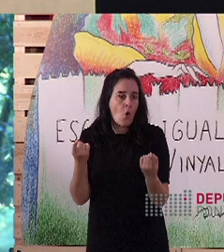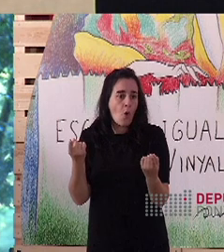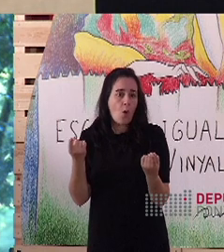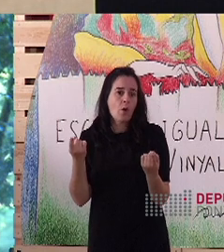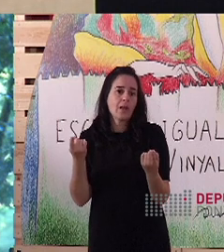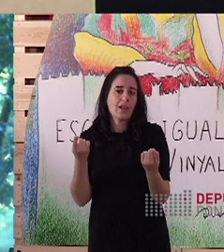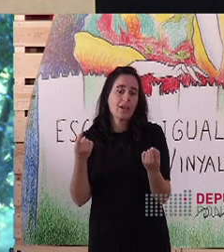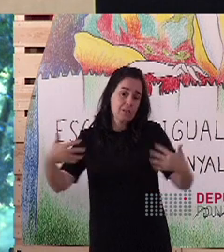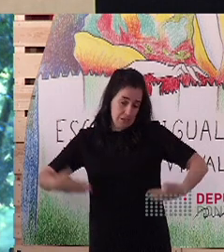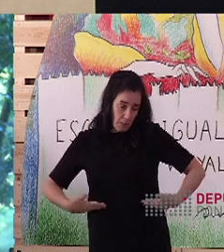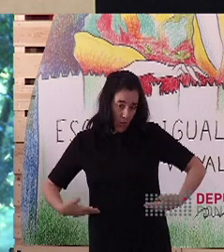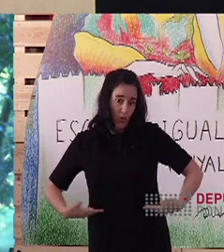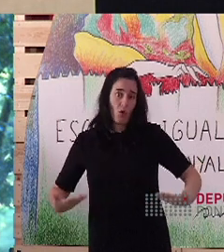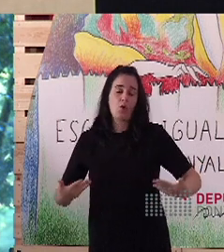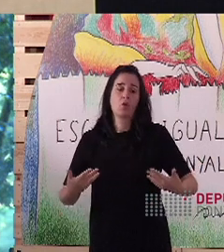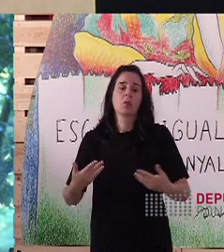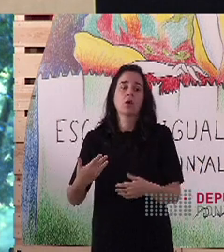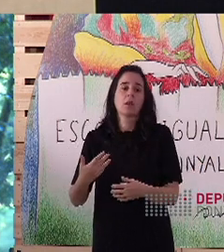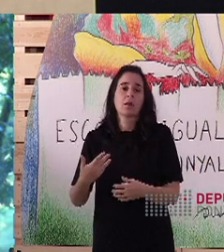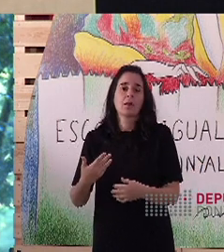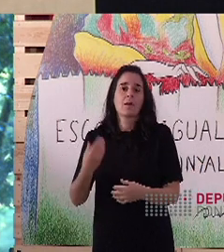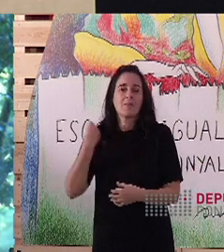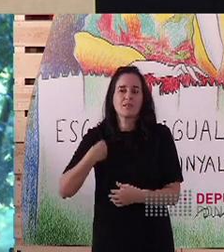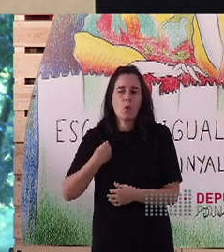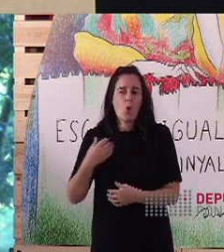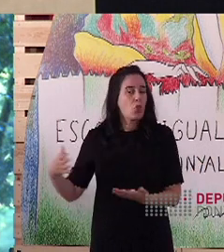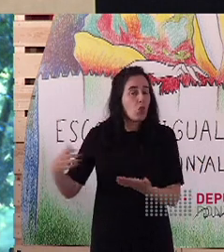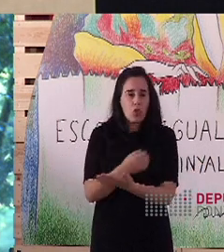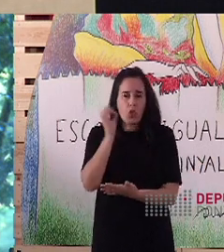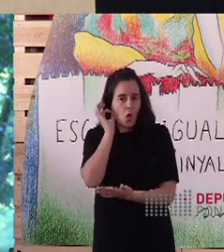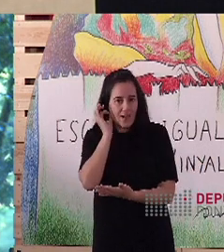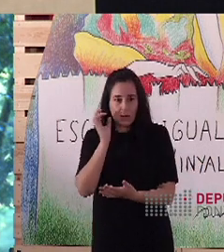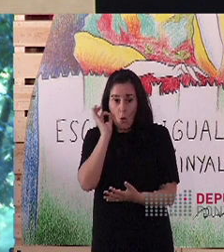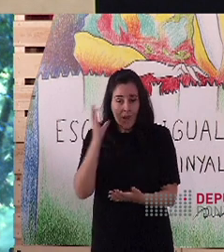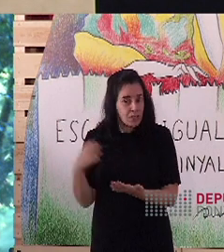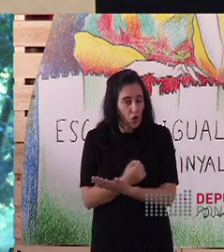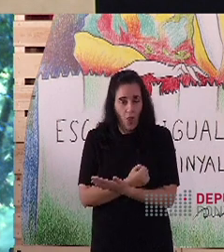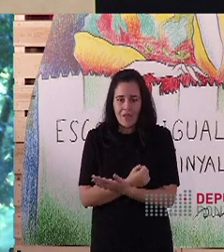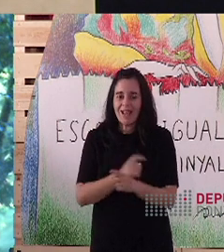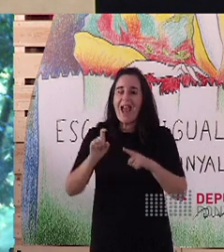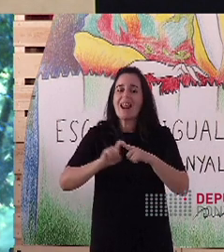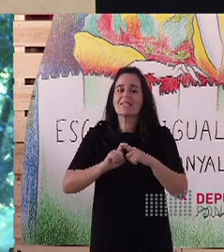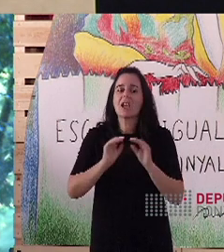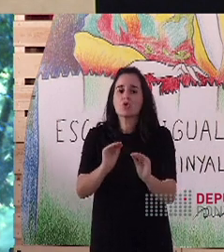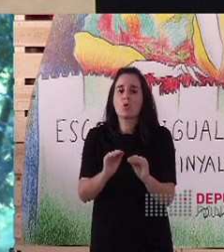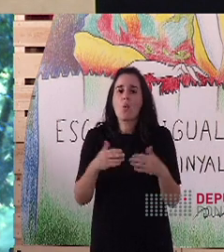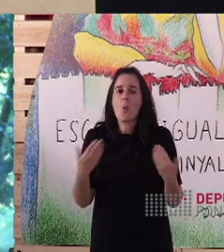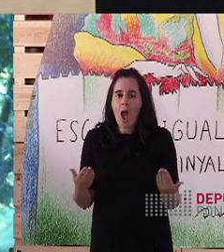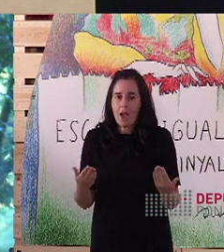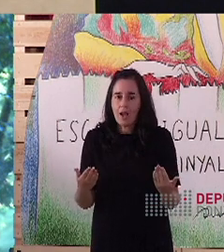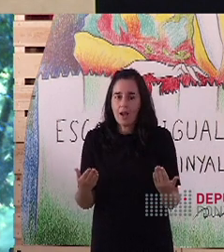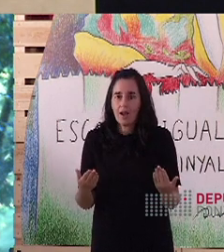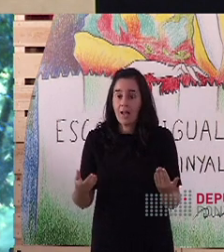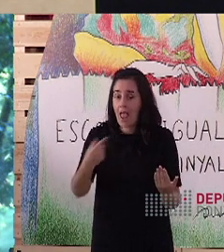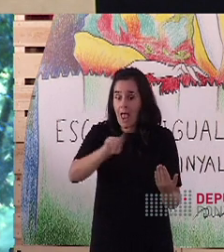para el servicio doméstico, la característica que tienen es que cuando van a los países de destino, a los que han